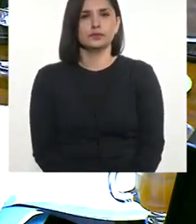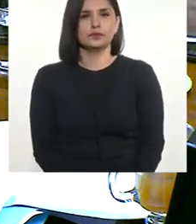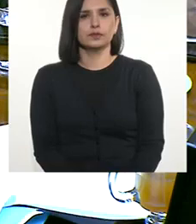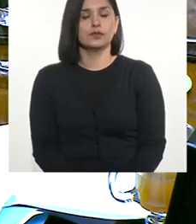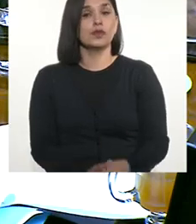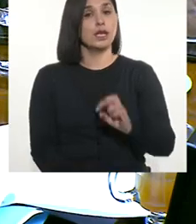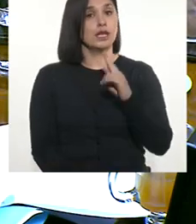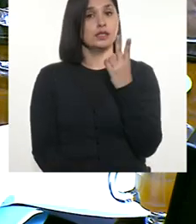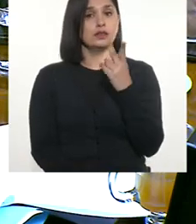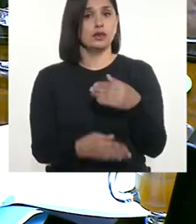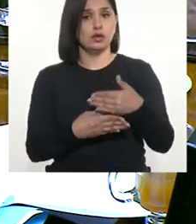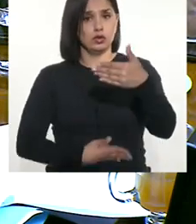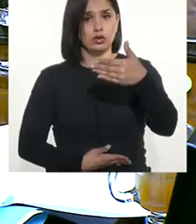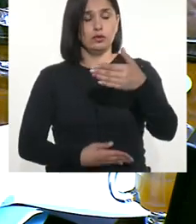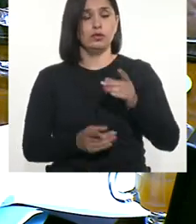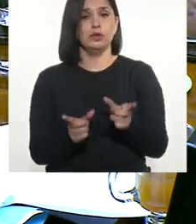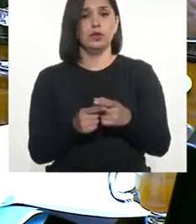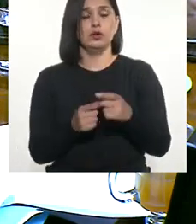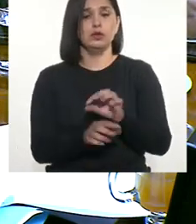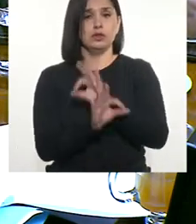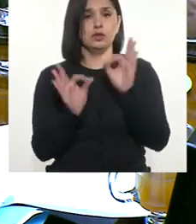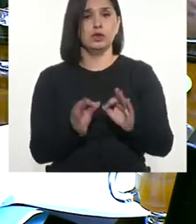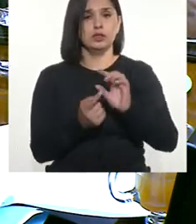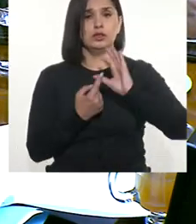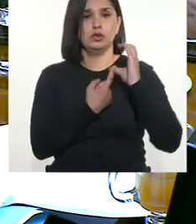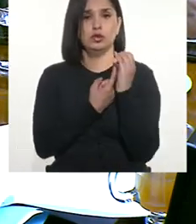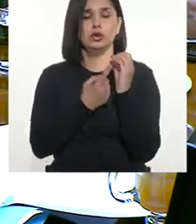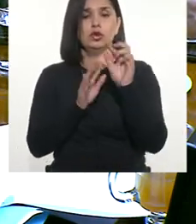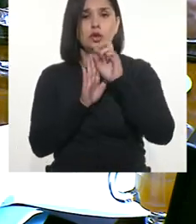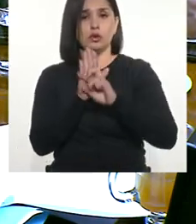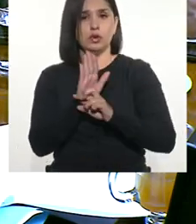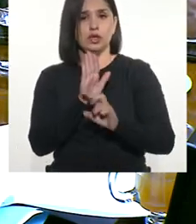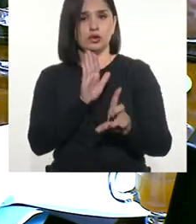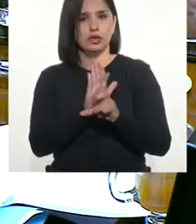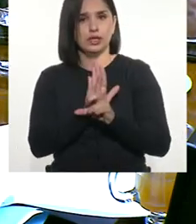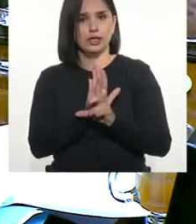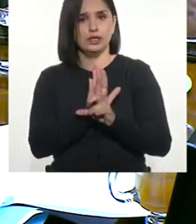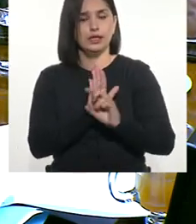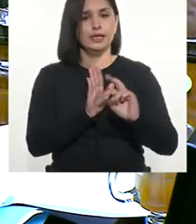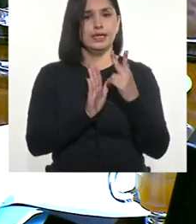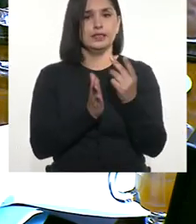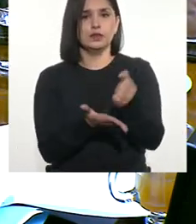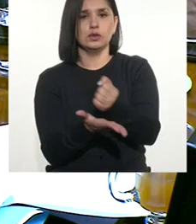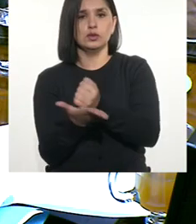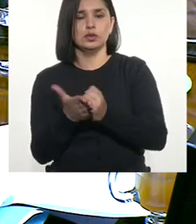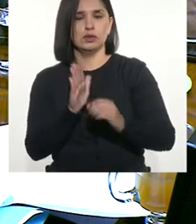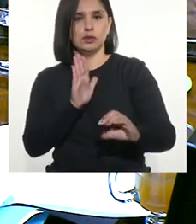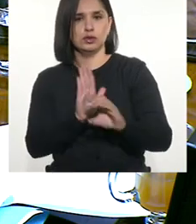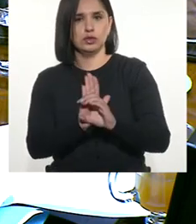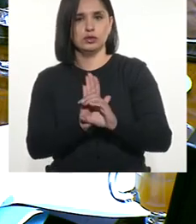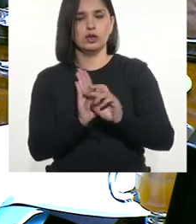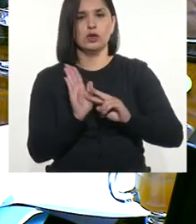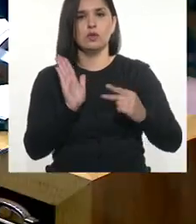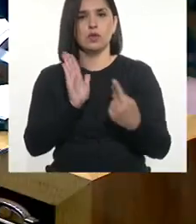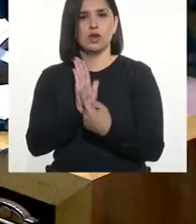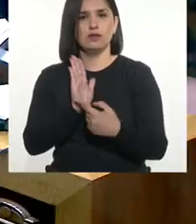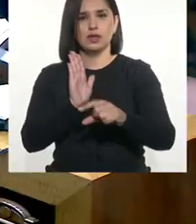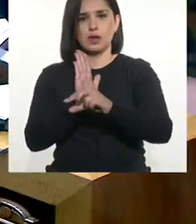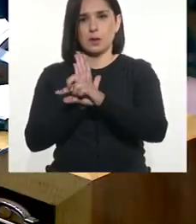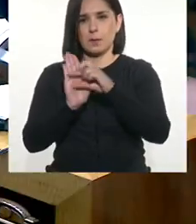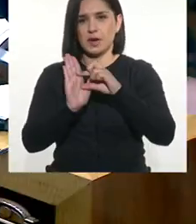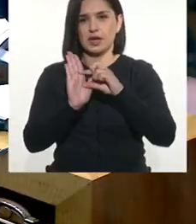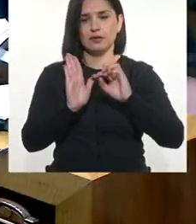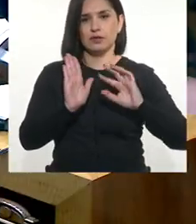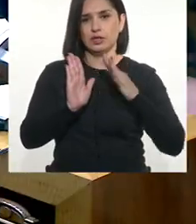segundo informe de la comisión de educación y cultura recaído en el proyecto de ley el segundo también te constitucional que modifica el párrafo quinto